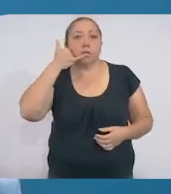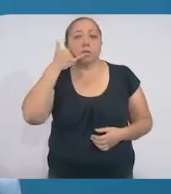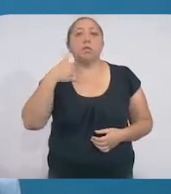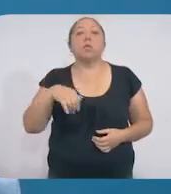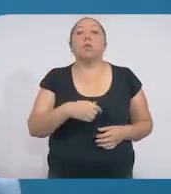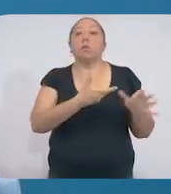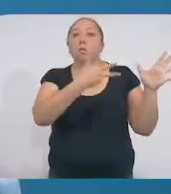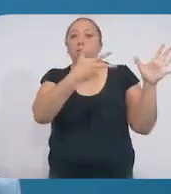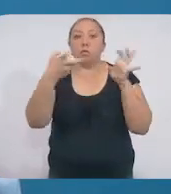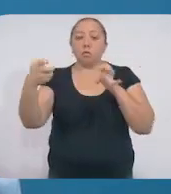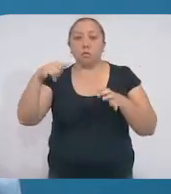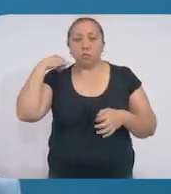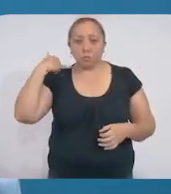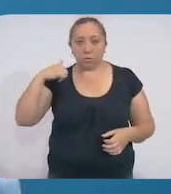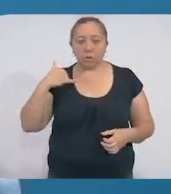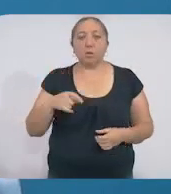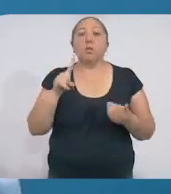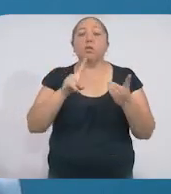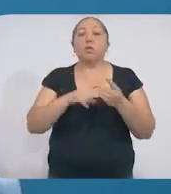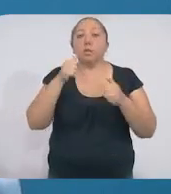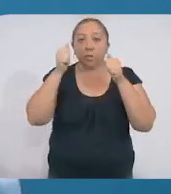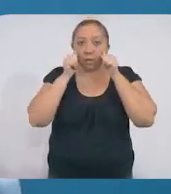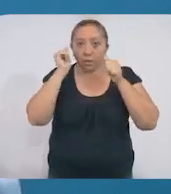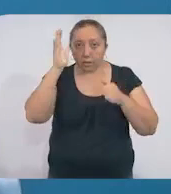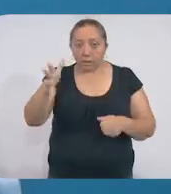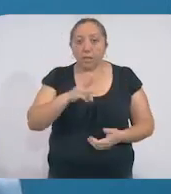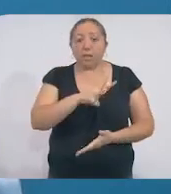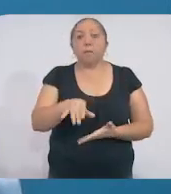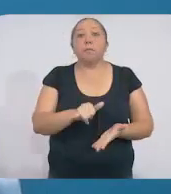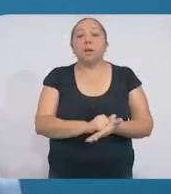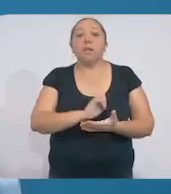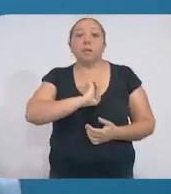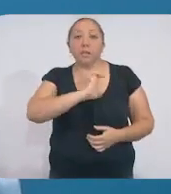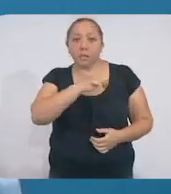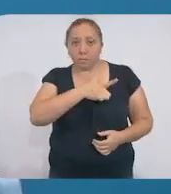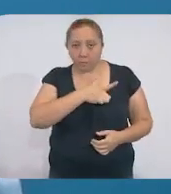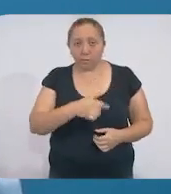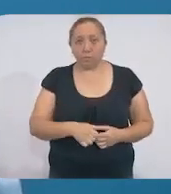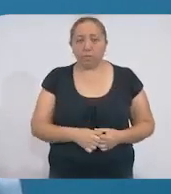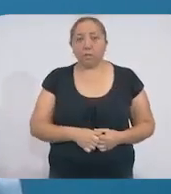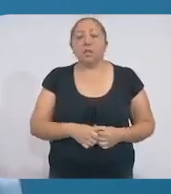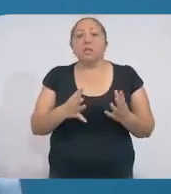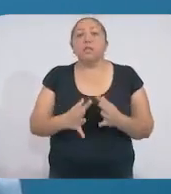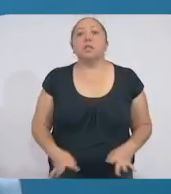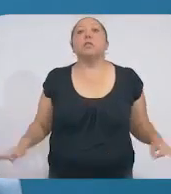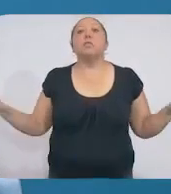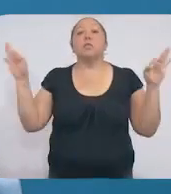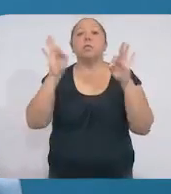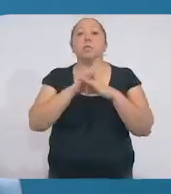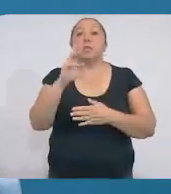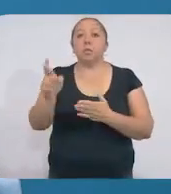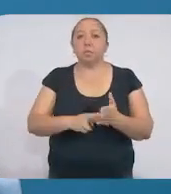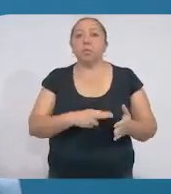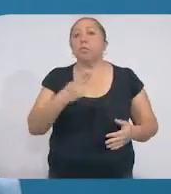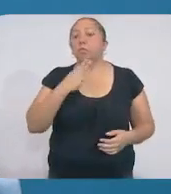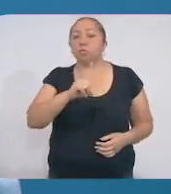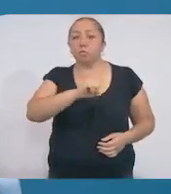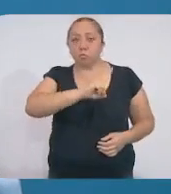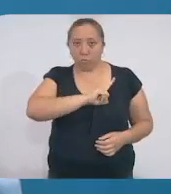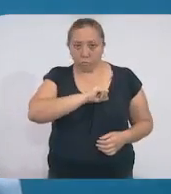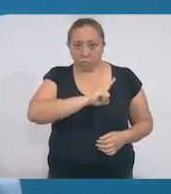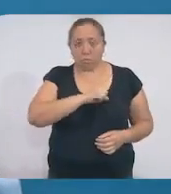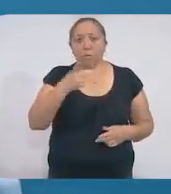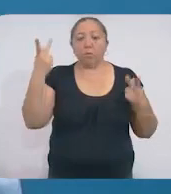telefónica 800 Yucatán, donde se atenderá en maya y en español, y es importante recalcar que es para uso